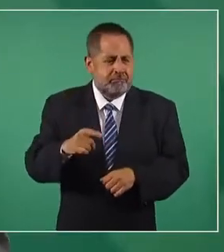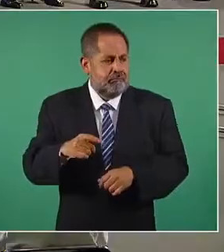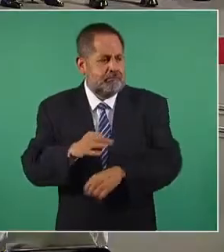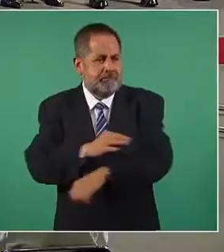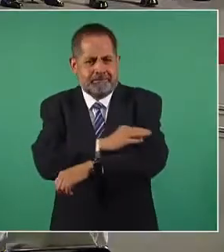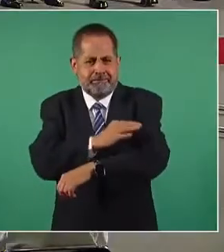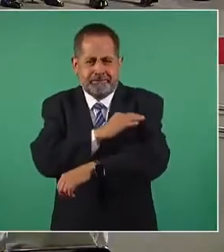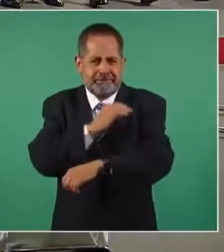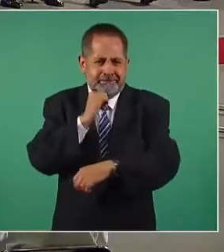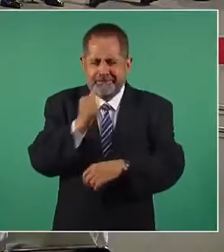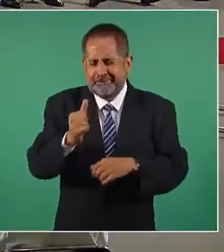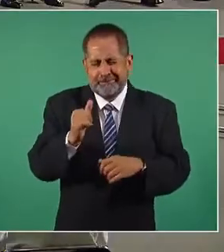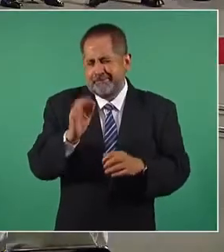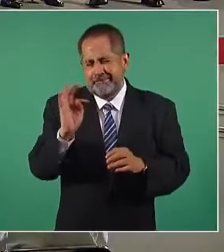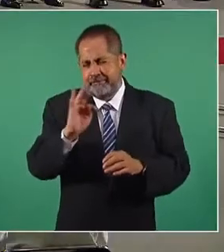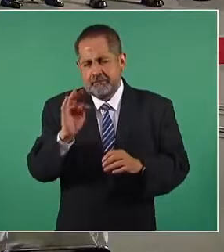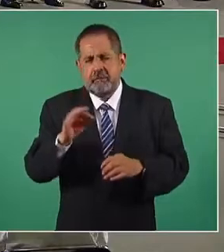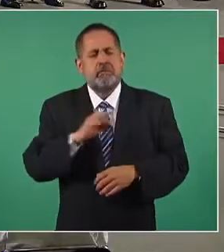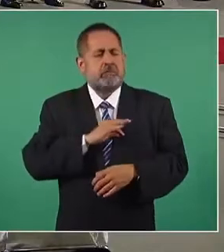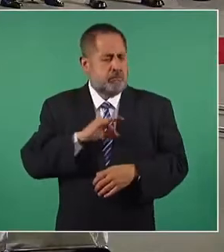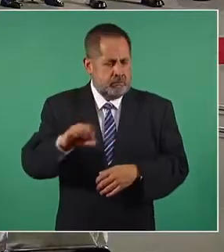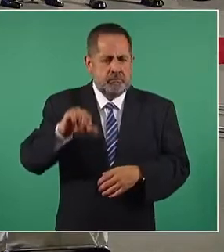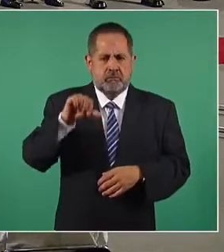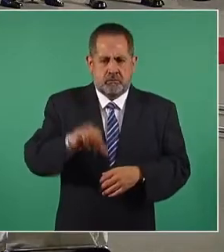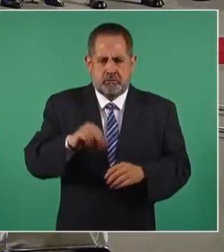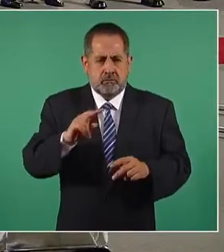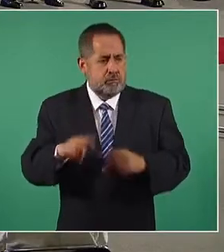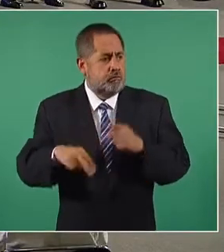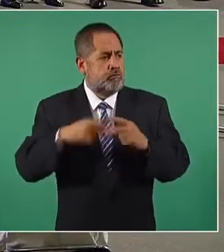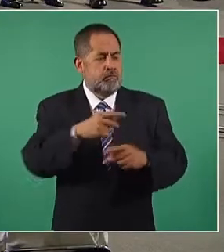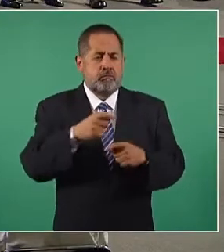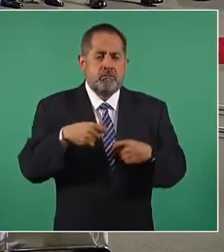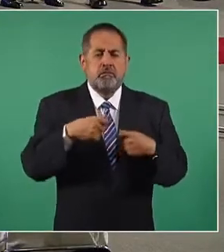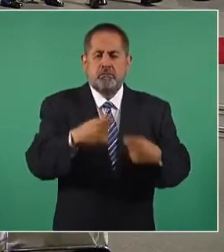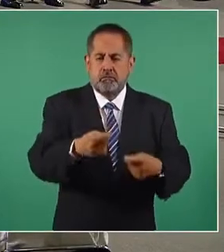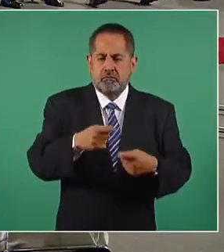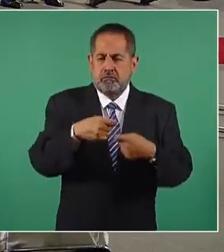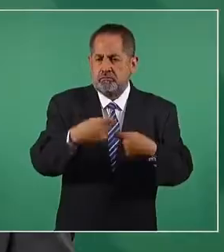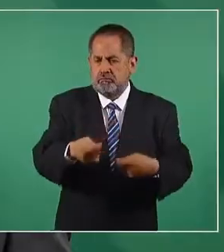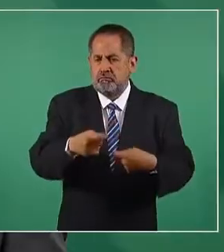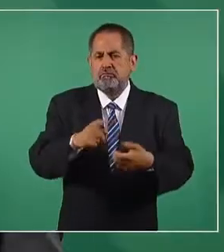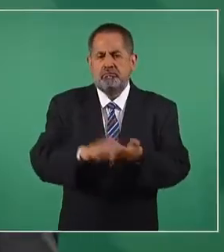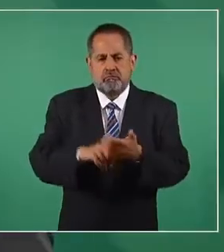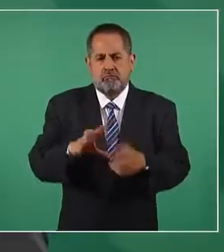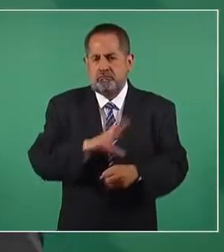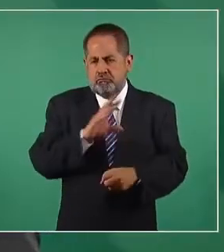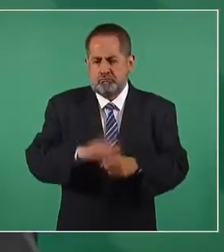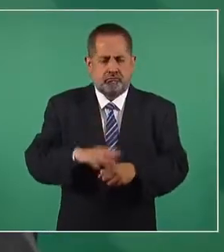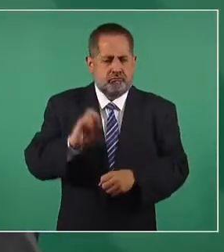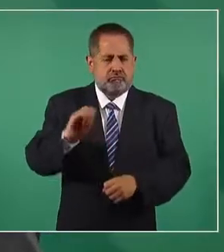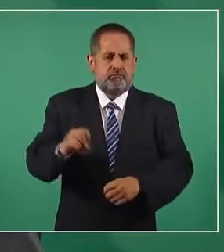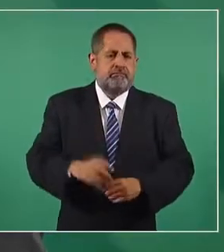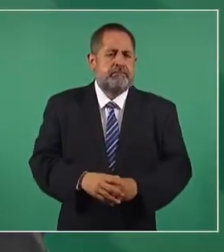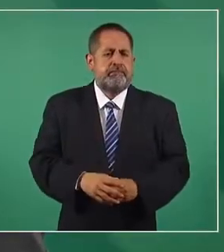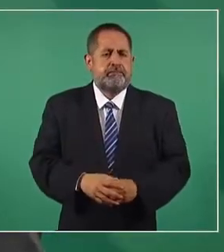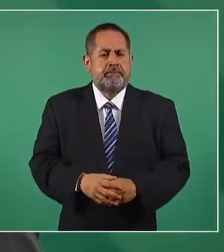vacunó cuando le tocó, puede acercarse al puesto de vacunación y será recibida para ser vacunada.